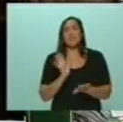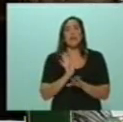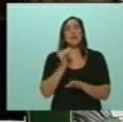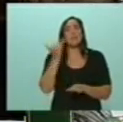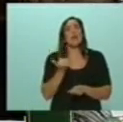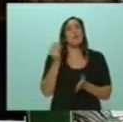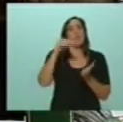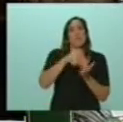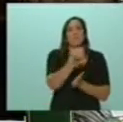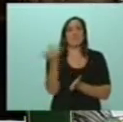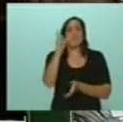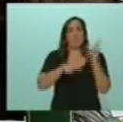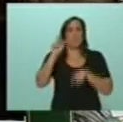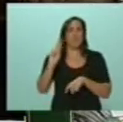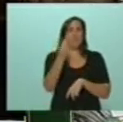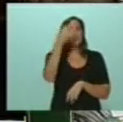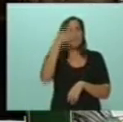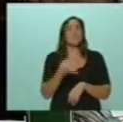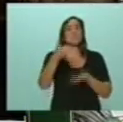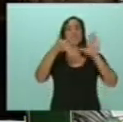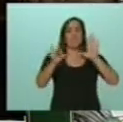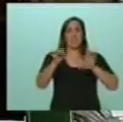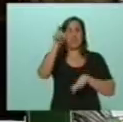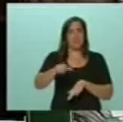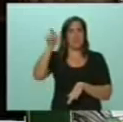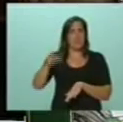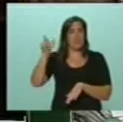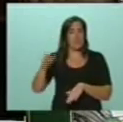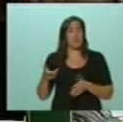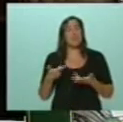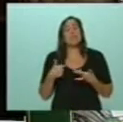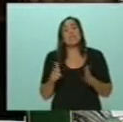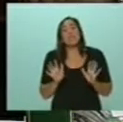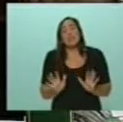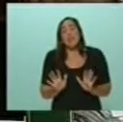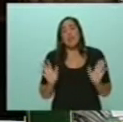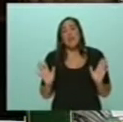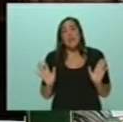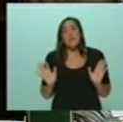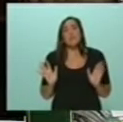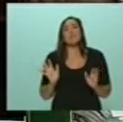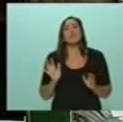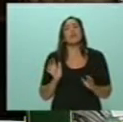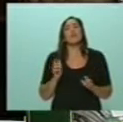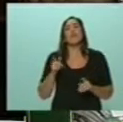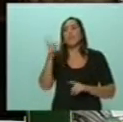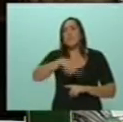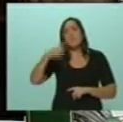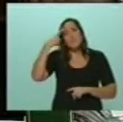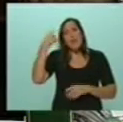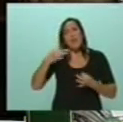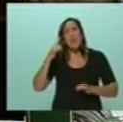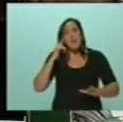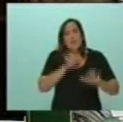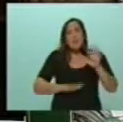desgraciadamente, más fallecidos, 60 personas. Y yo espero que, bueno, que se tomen todas las medidas y se arbitren todas las medidas, que sería